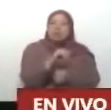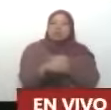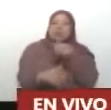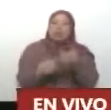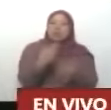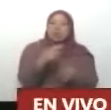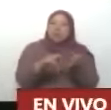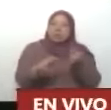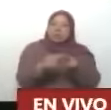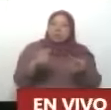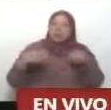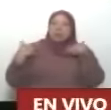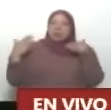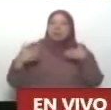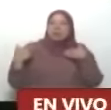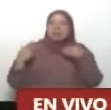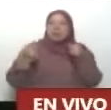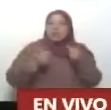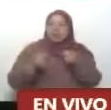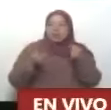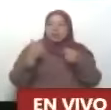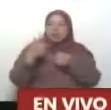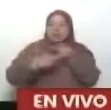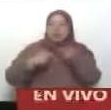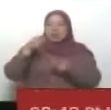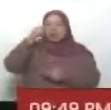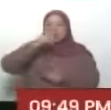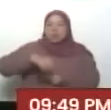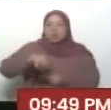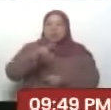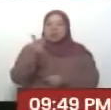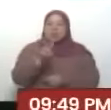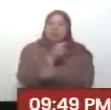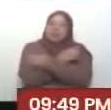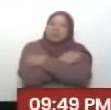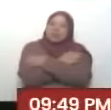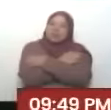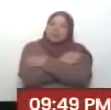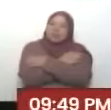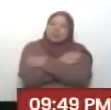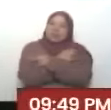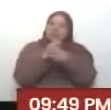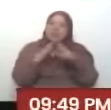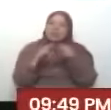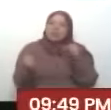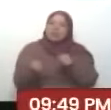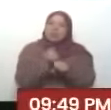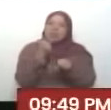paz, alegría, prosperidad a este pueblo de Venezuela que lo aprecia. Usted,